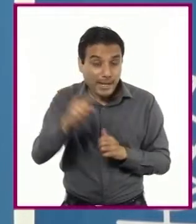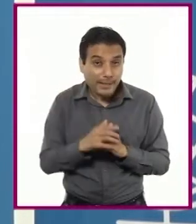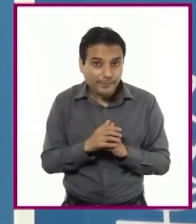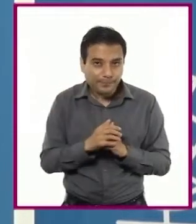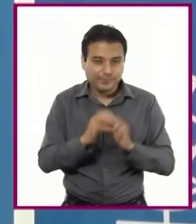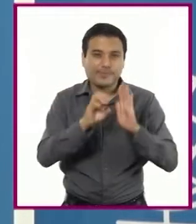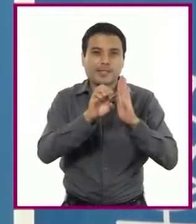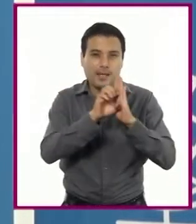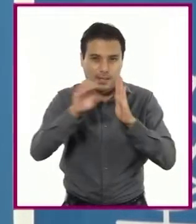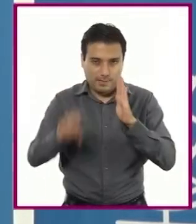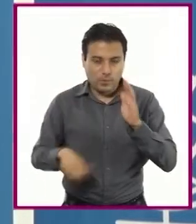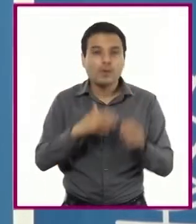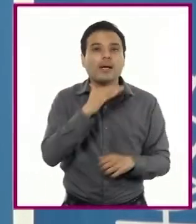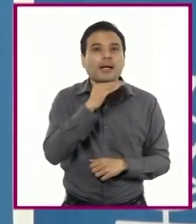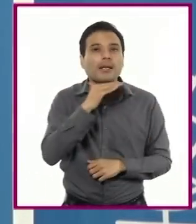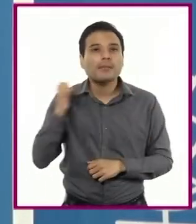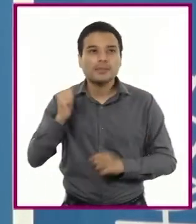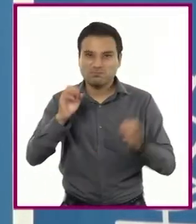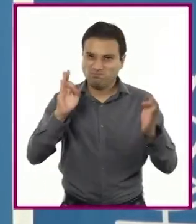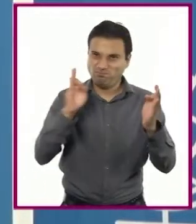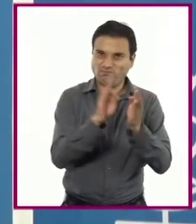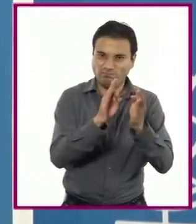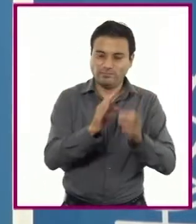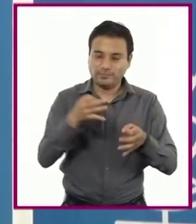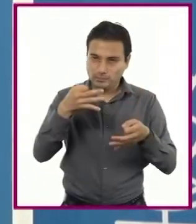los alemanes culpables del Holocausto.